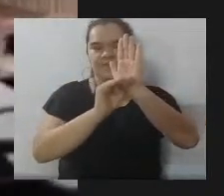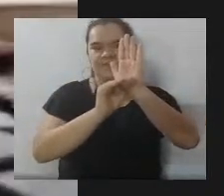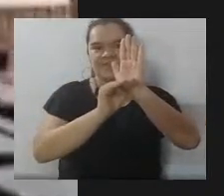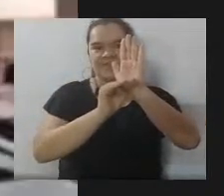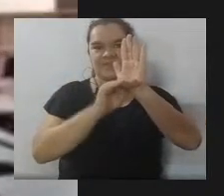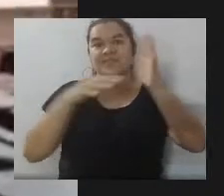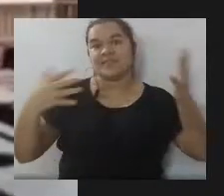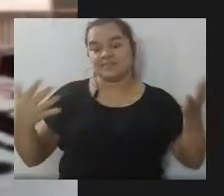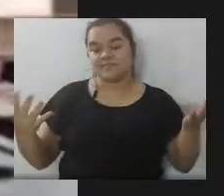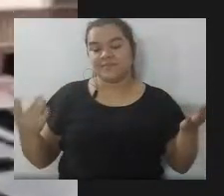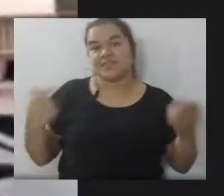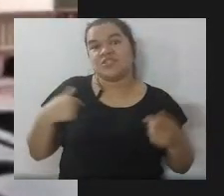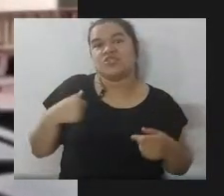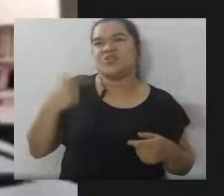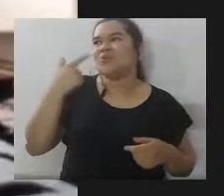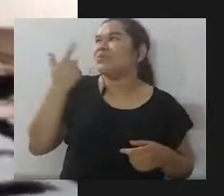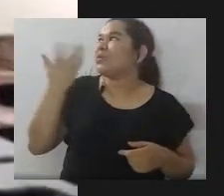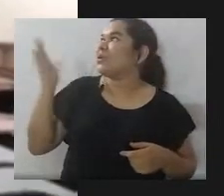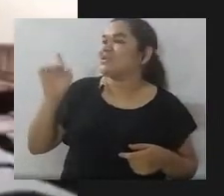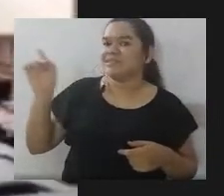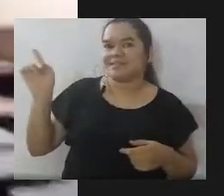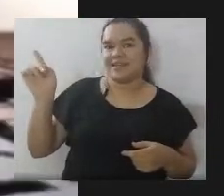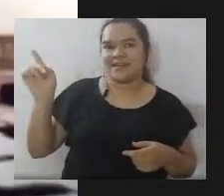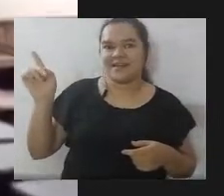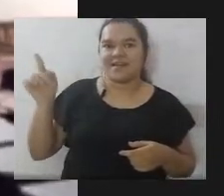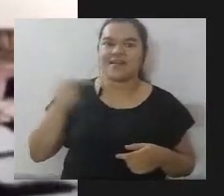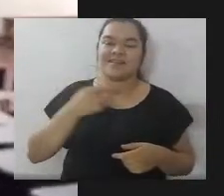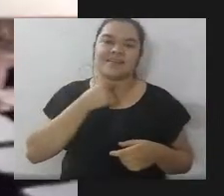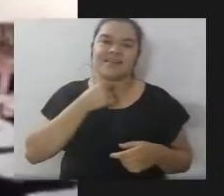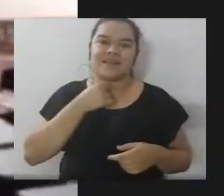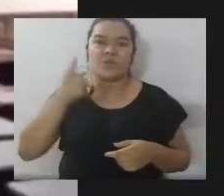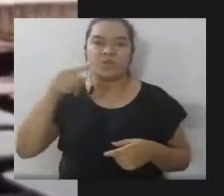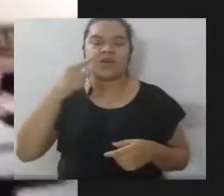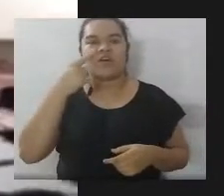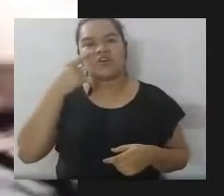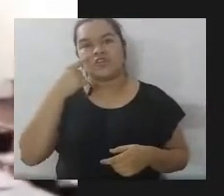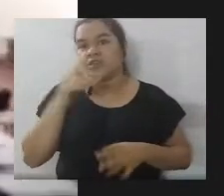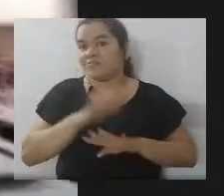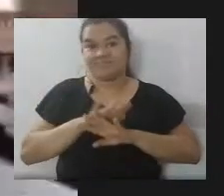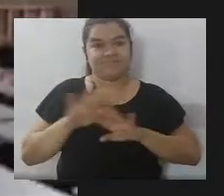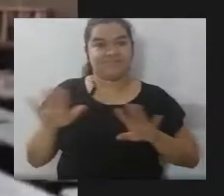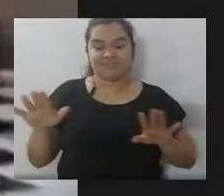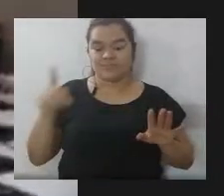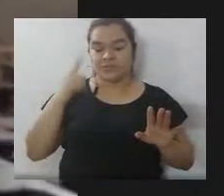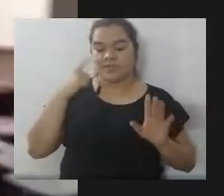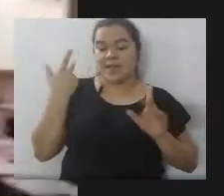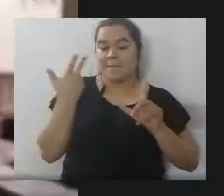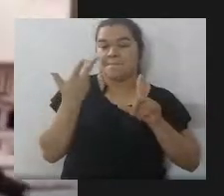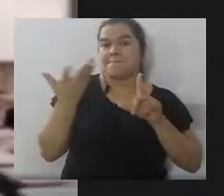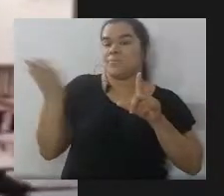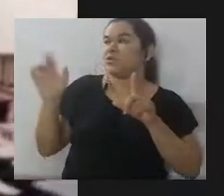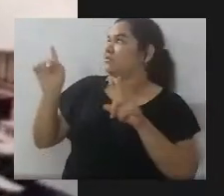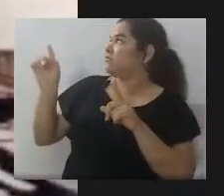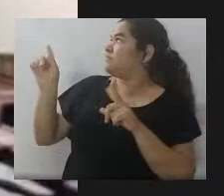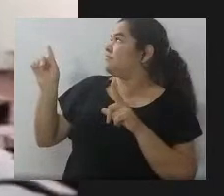Y bueno, quería mostrarle eso, Gabriel o Karina, la gente de extensión, les dejo con esta imagen